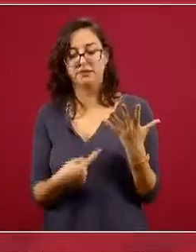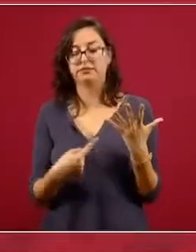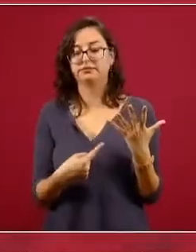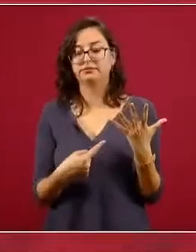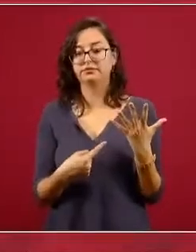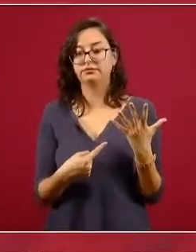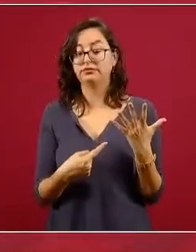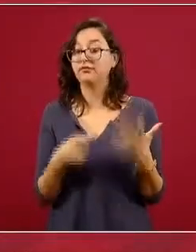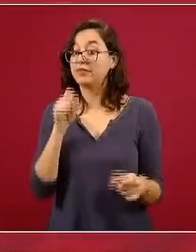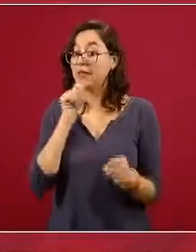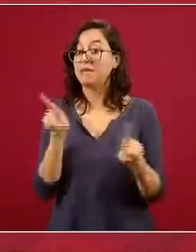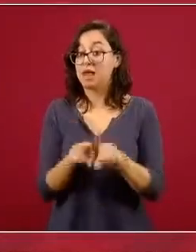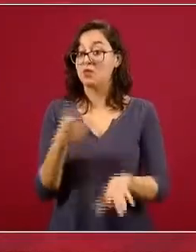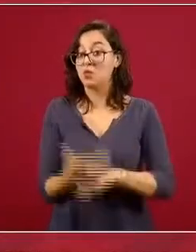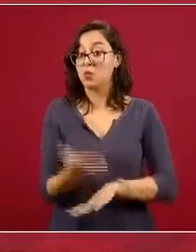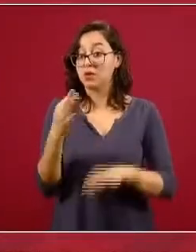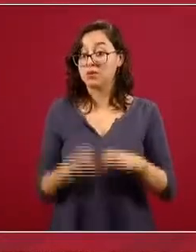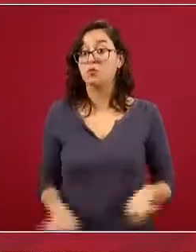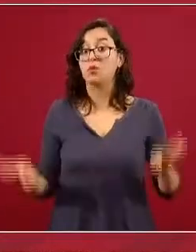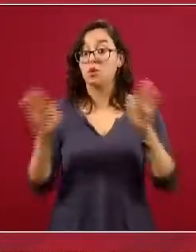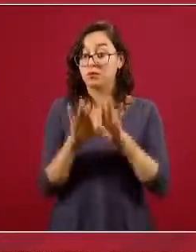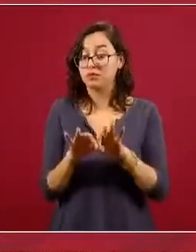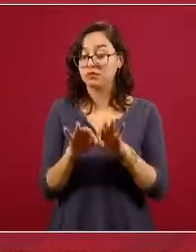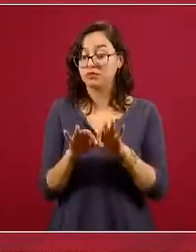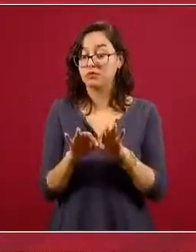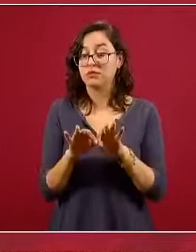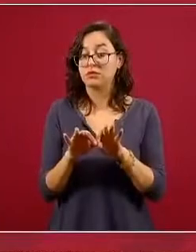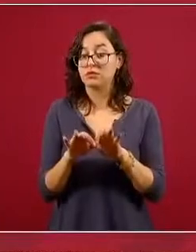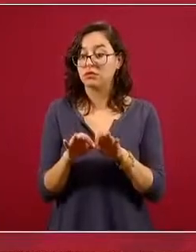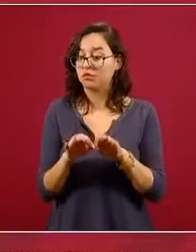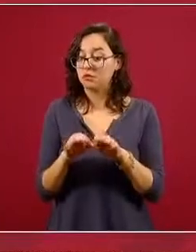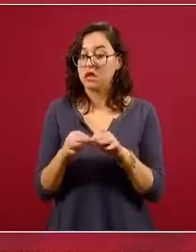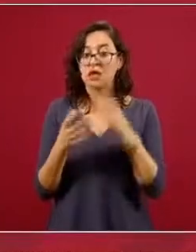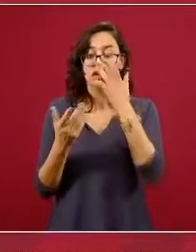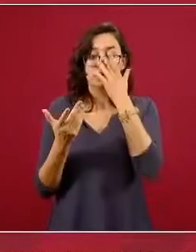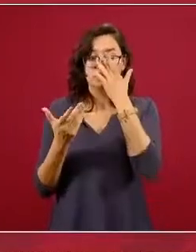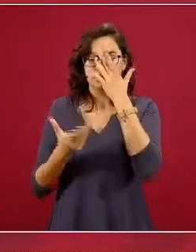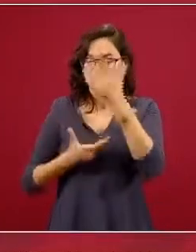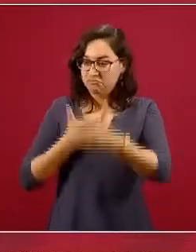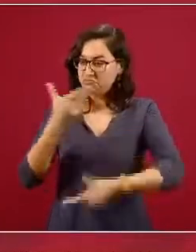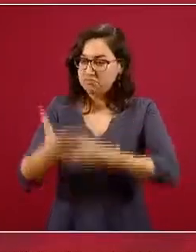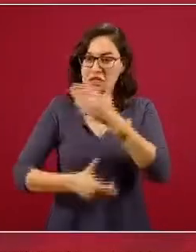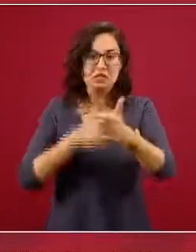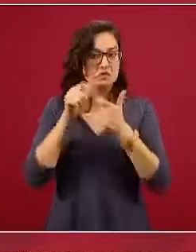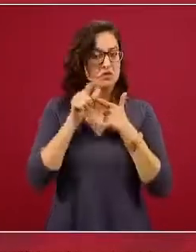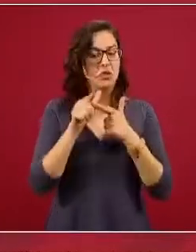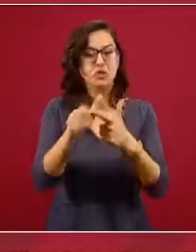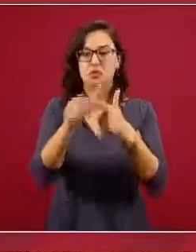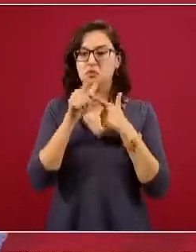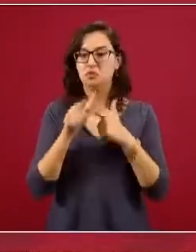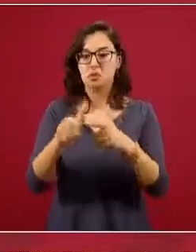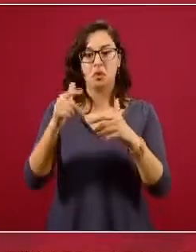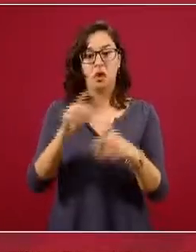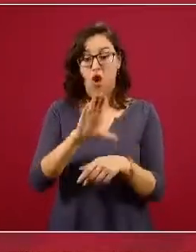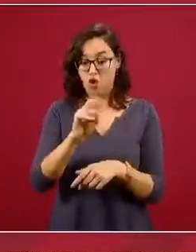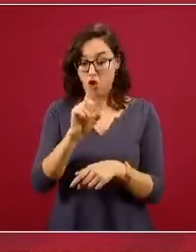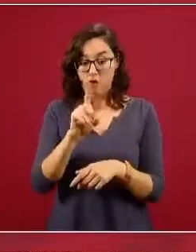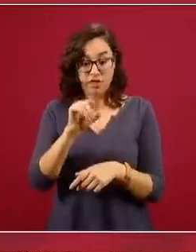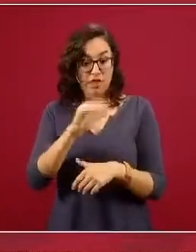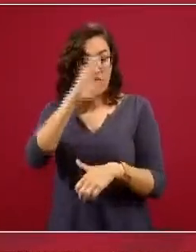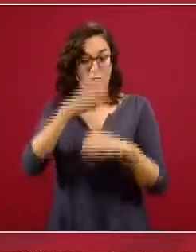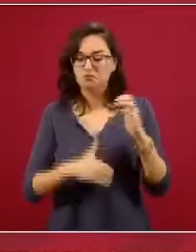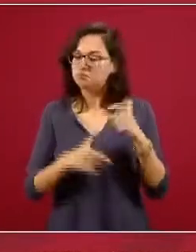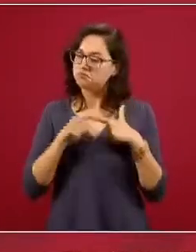y, muy importantemente, que esto permita la continuidad de los servicios de salud posterior a